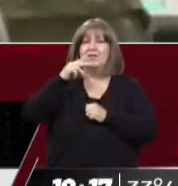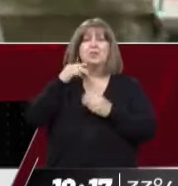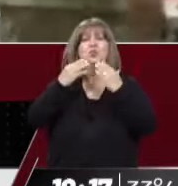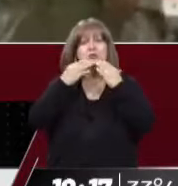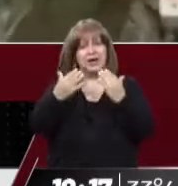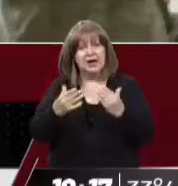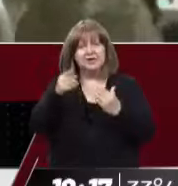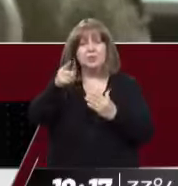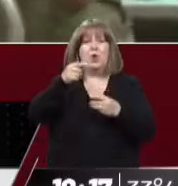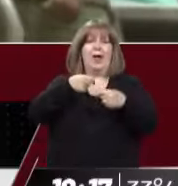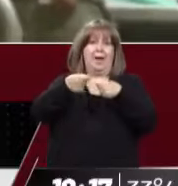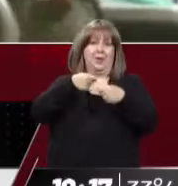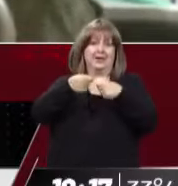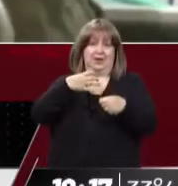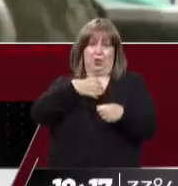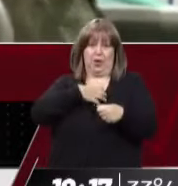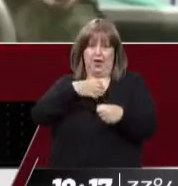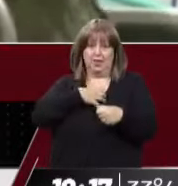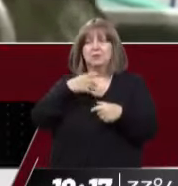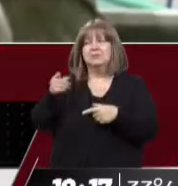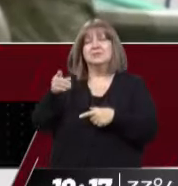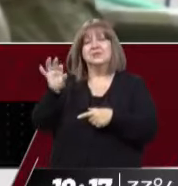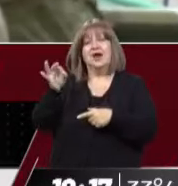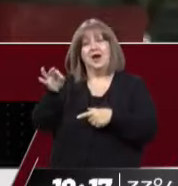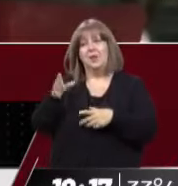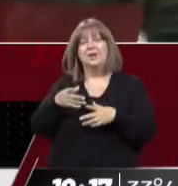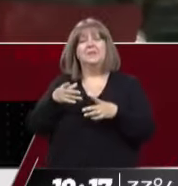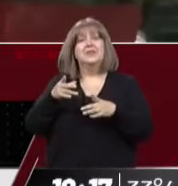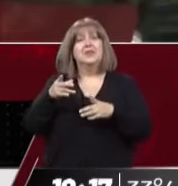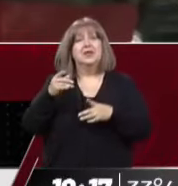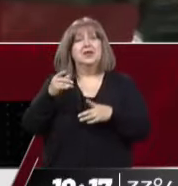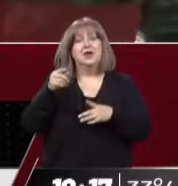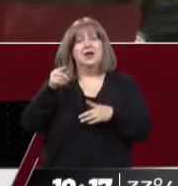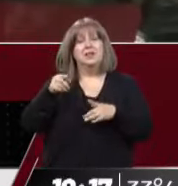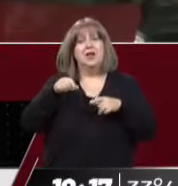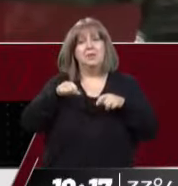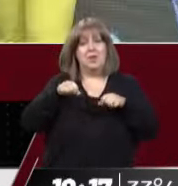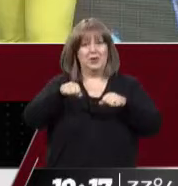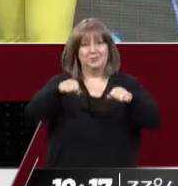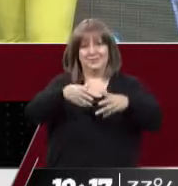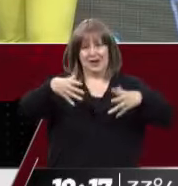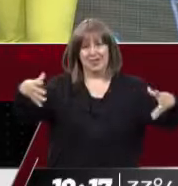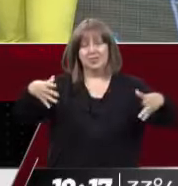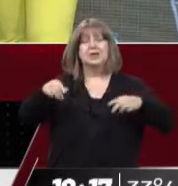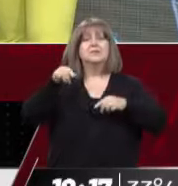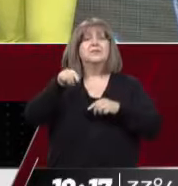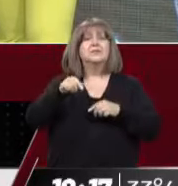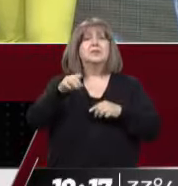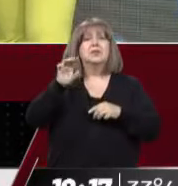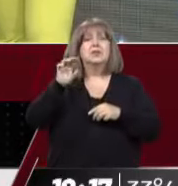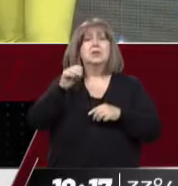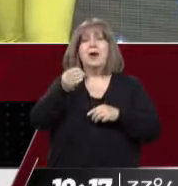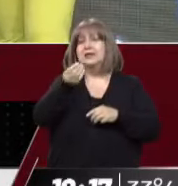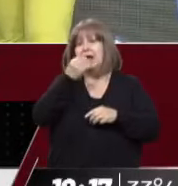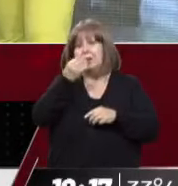dándonos su opinión como empresario con respecto a precios justos, recientemente anunciado, y también hablando de la inflación, sobre todo en el rubro